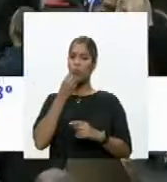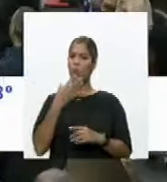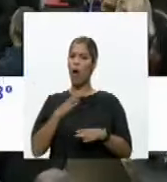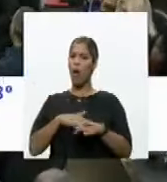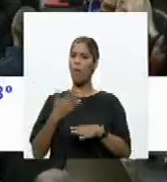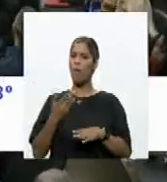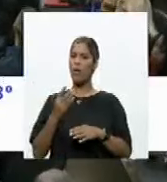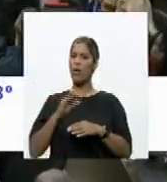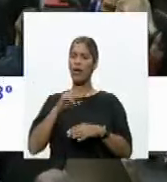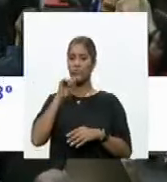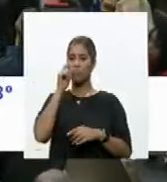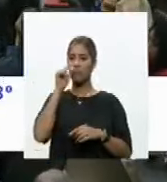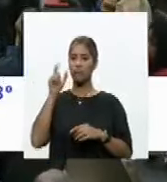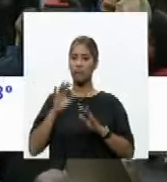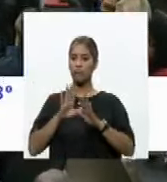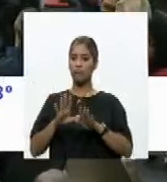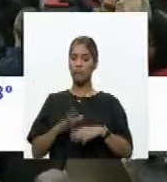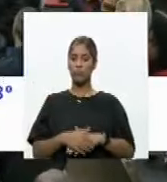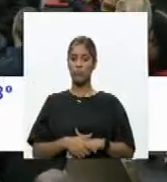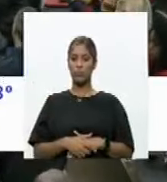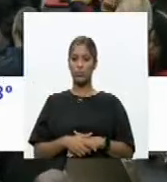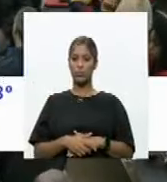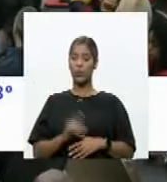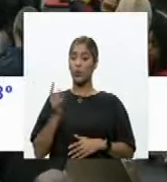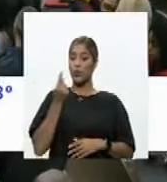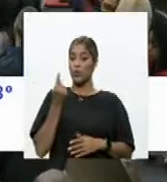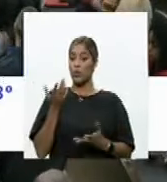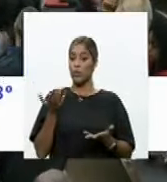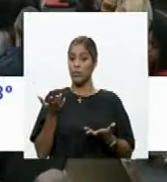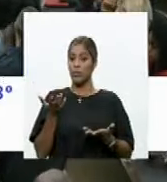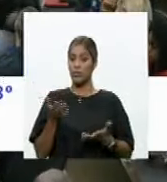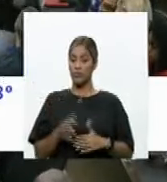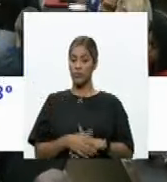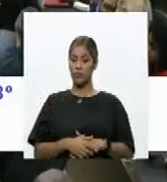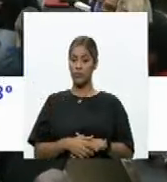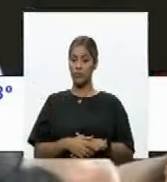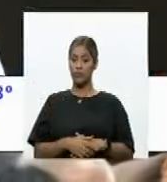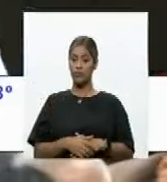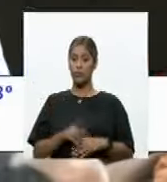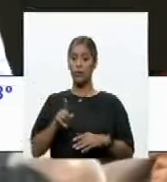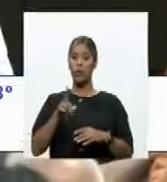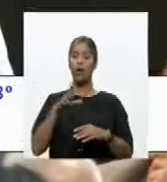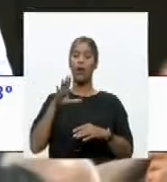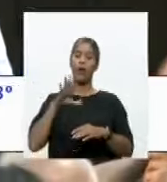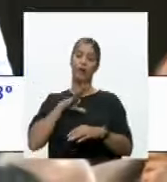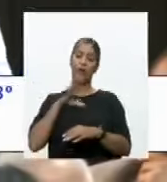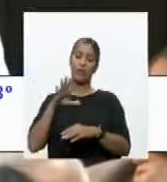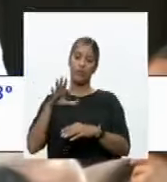qué? Porque Ali era no solamente un patrimonio de la izquierda y